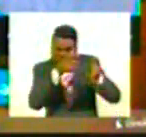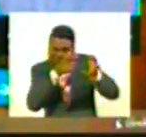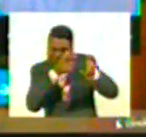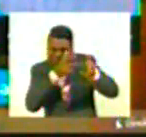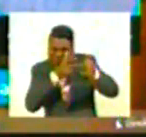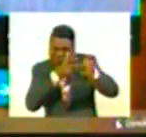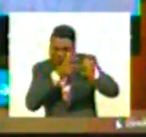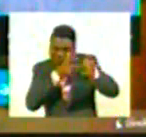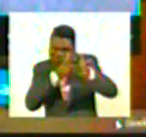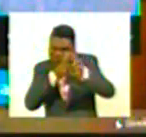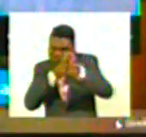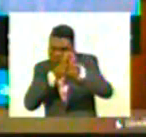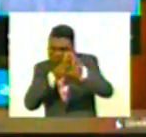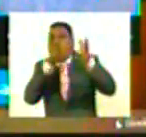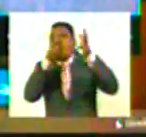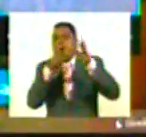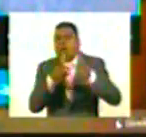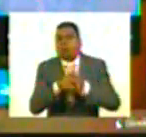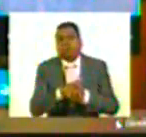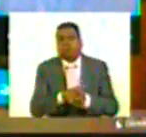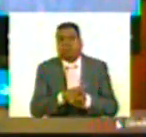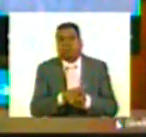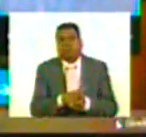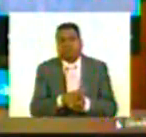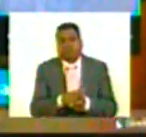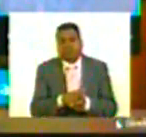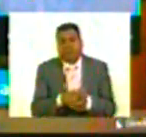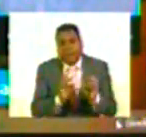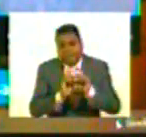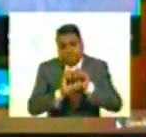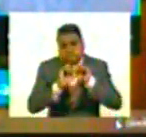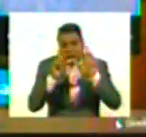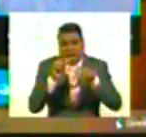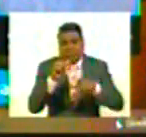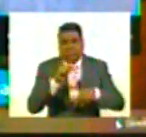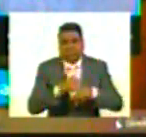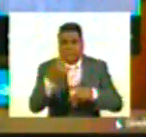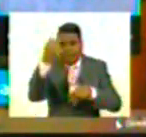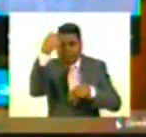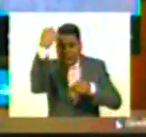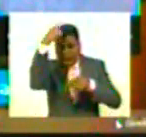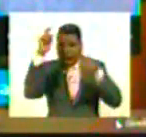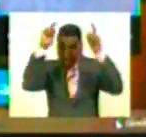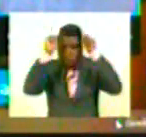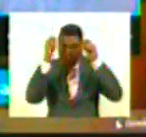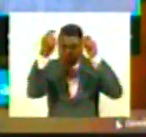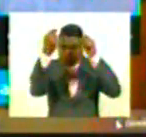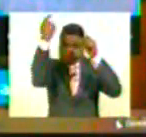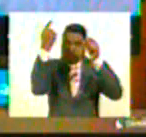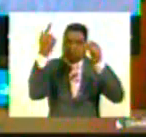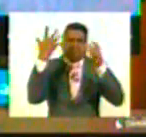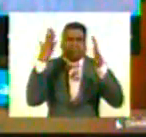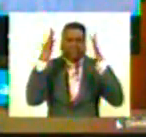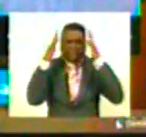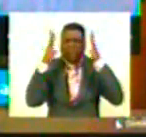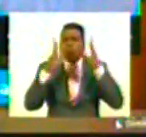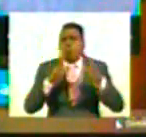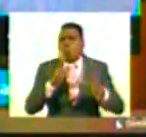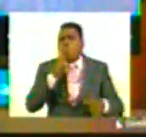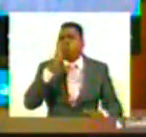que perforó, el impacto de la bala perforó su casco de protección que cargaba y recibió